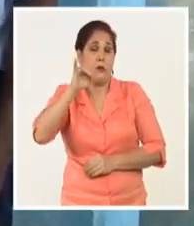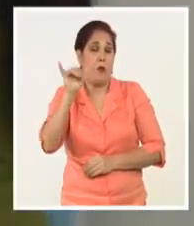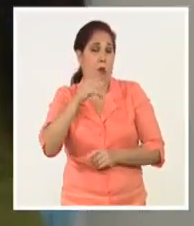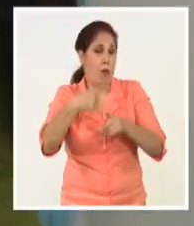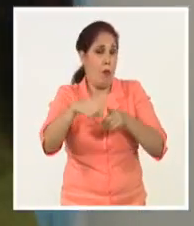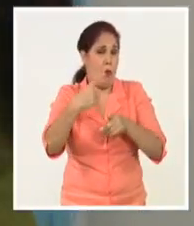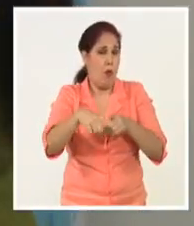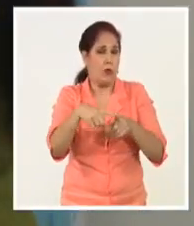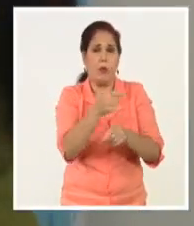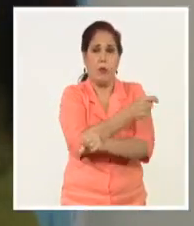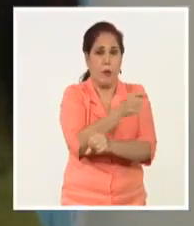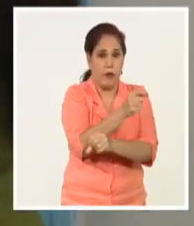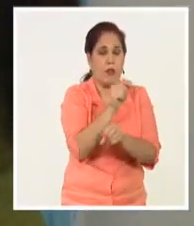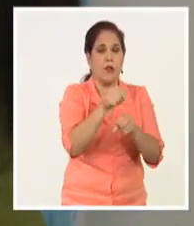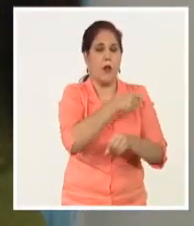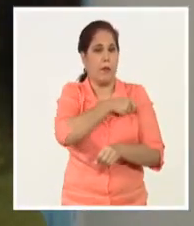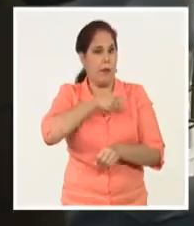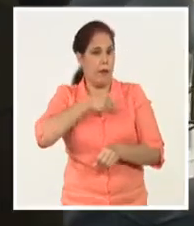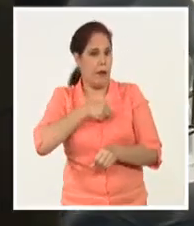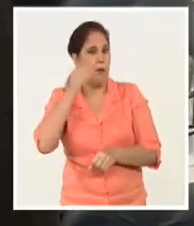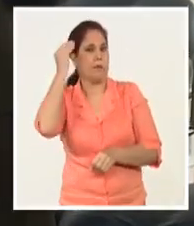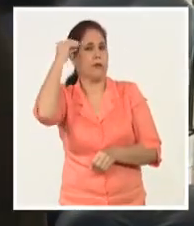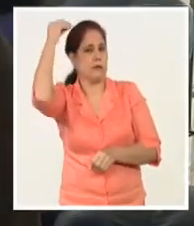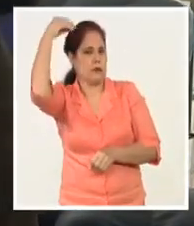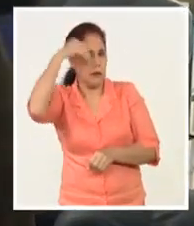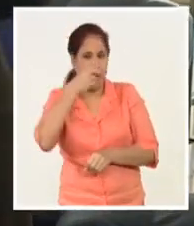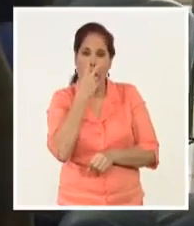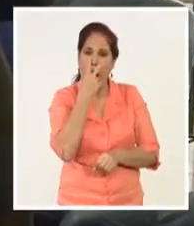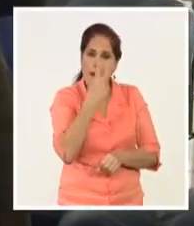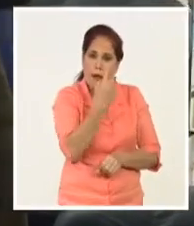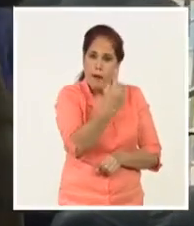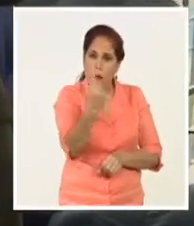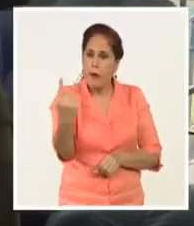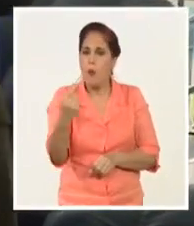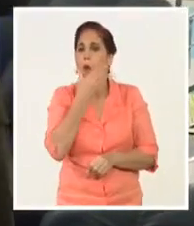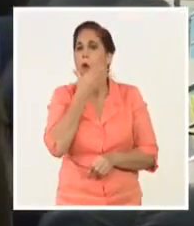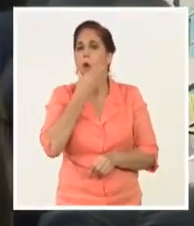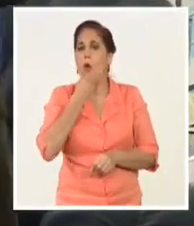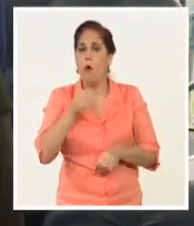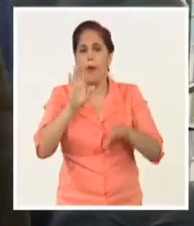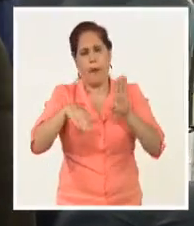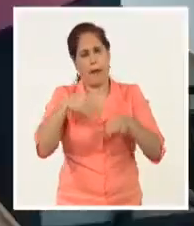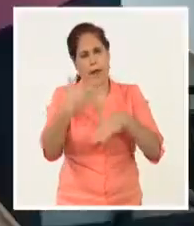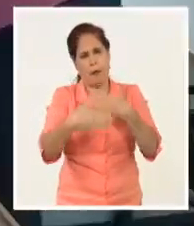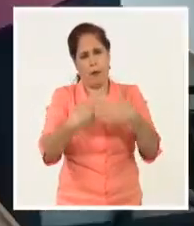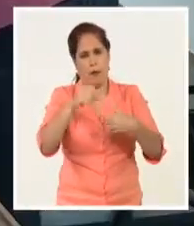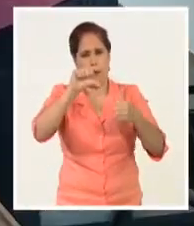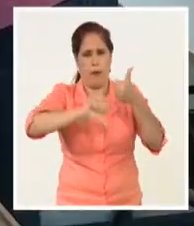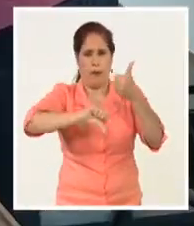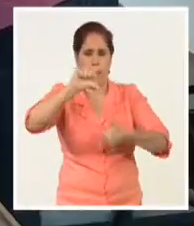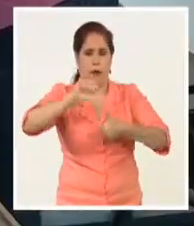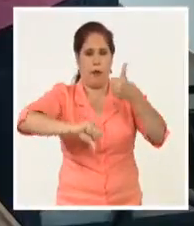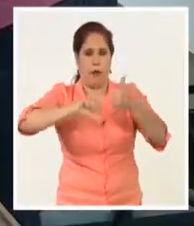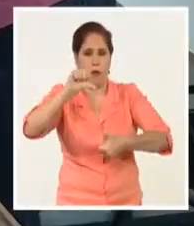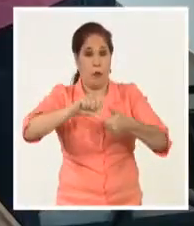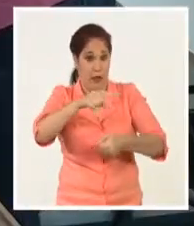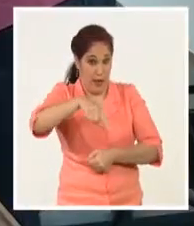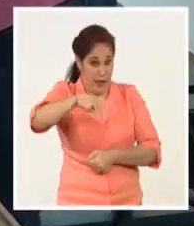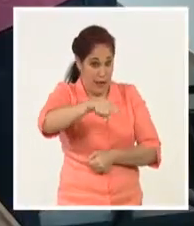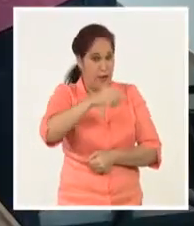calificados educadores del Ministerio del Interior que atienden a cada adolescente según sus problemáticas. Inculcan en